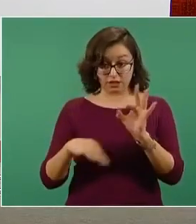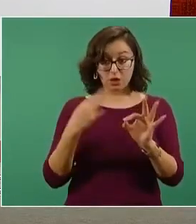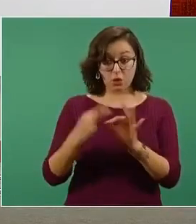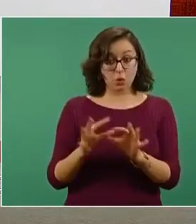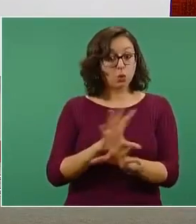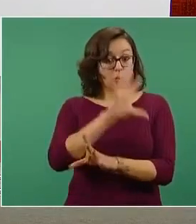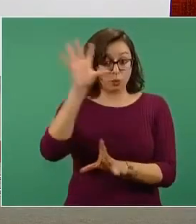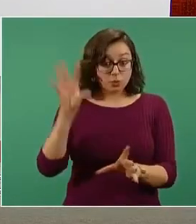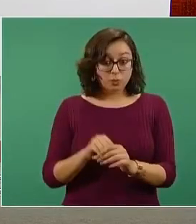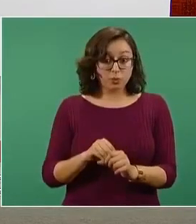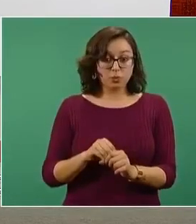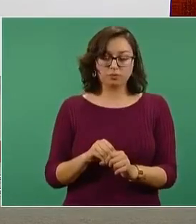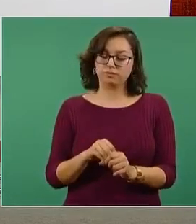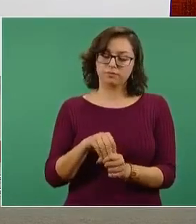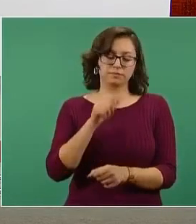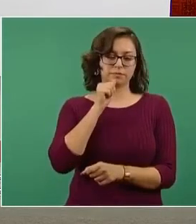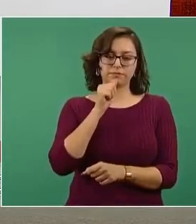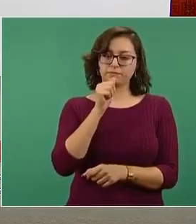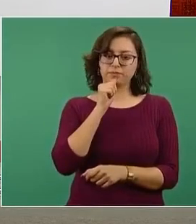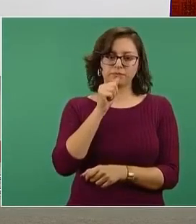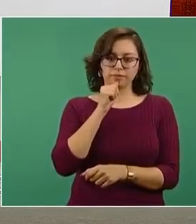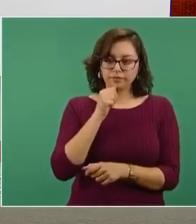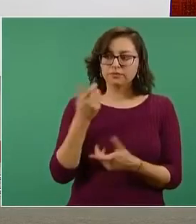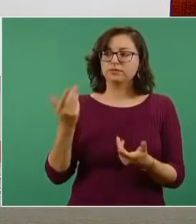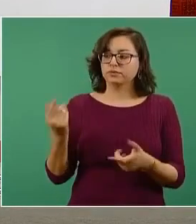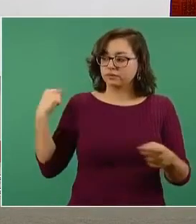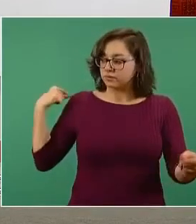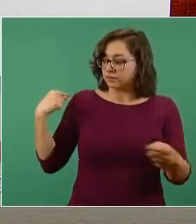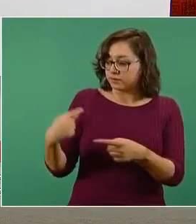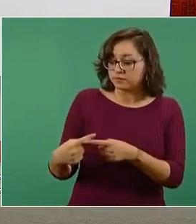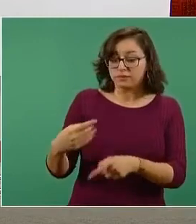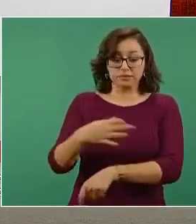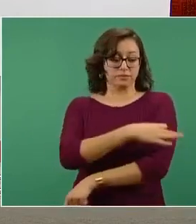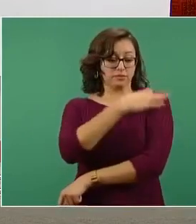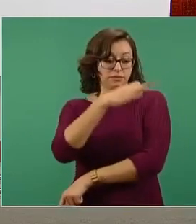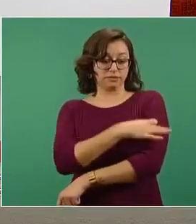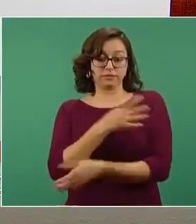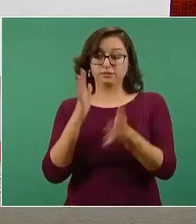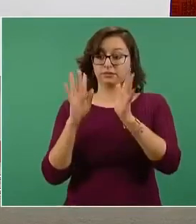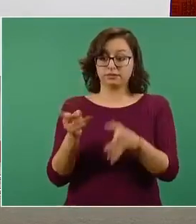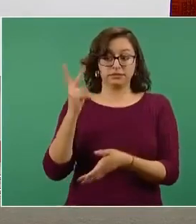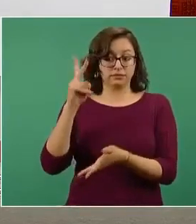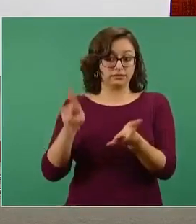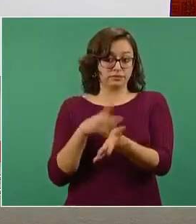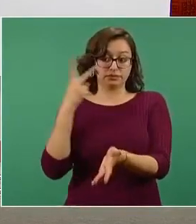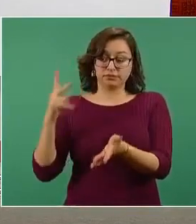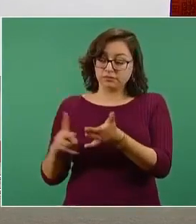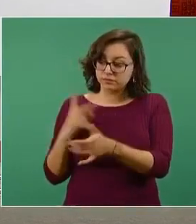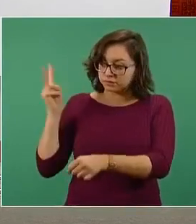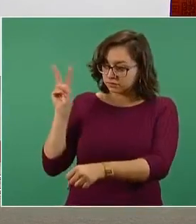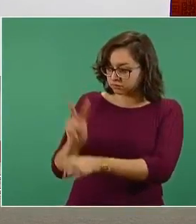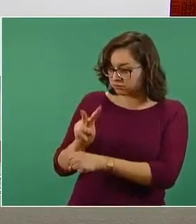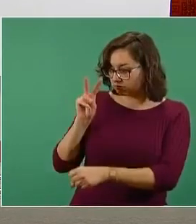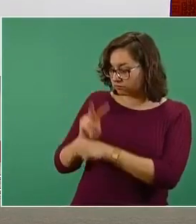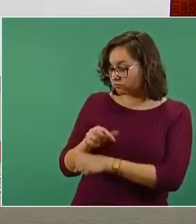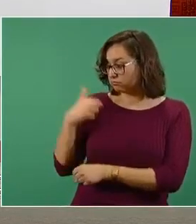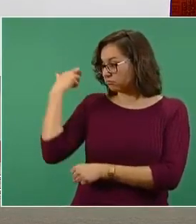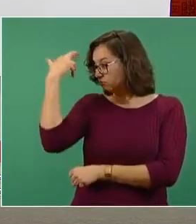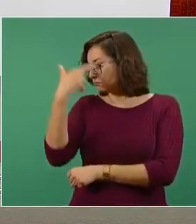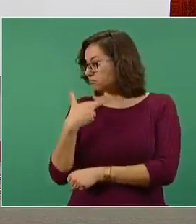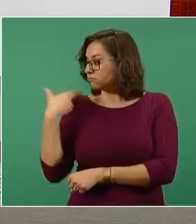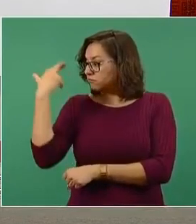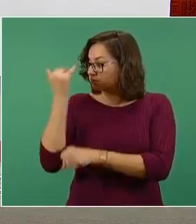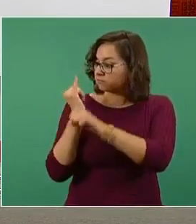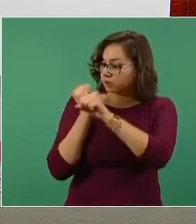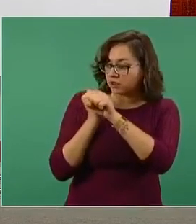del seguimiento ya de las personas que han recibido 2 esquemas completos, todavía es